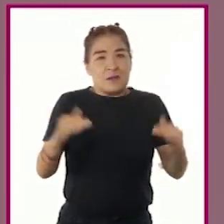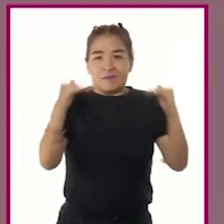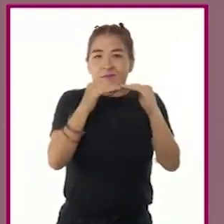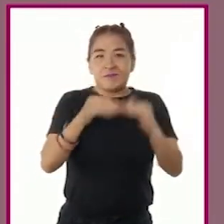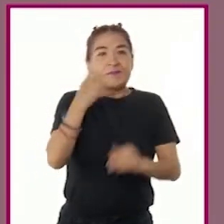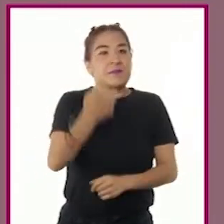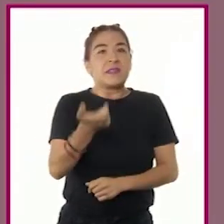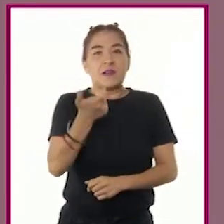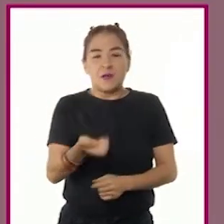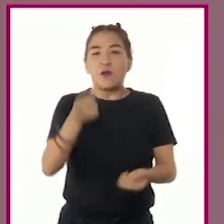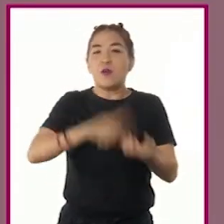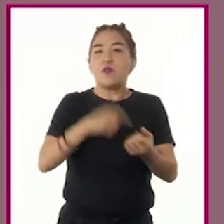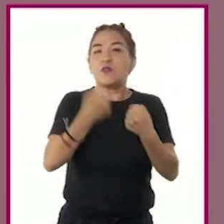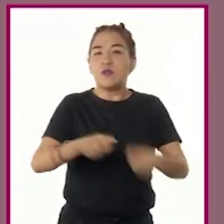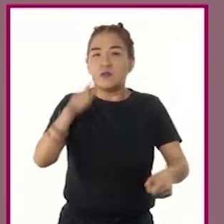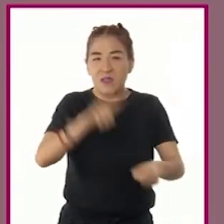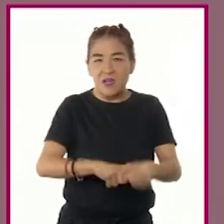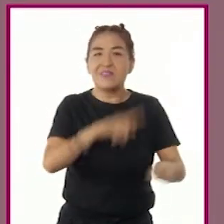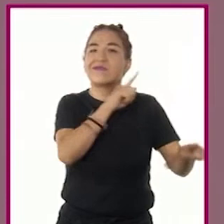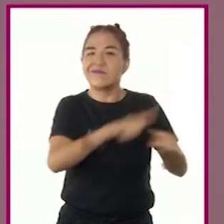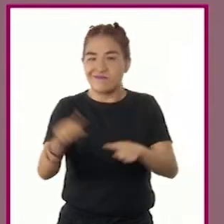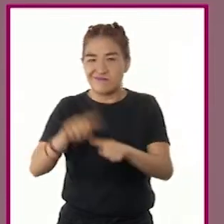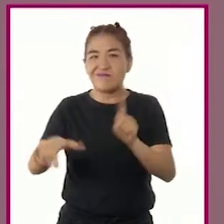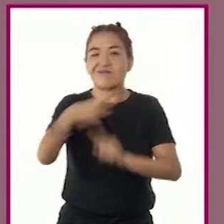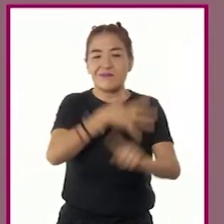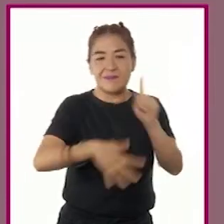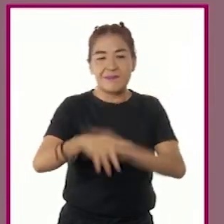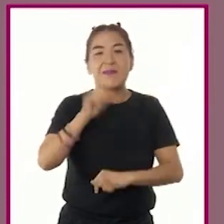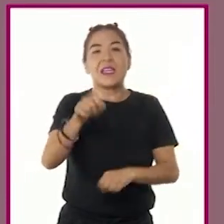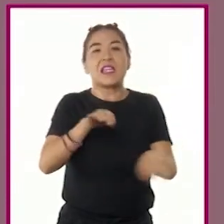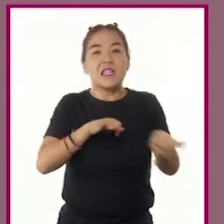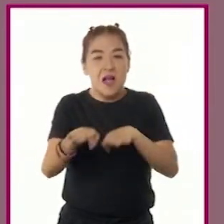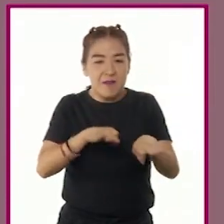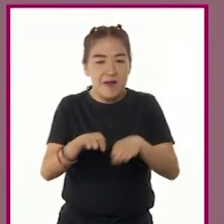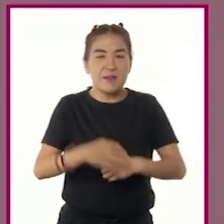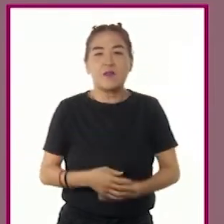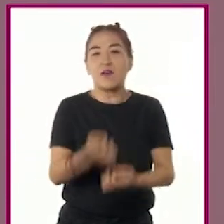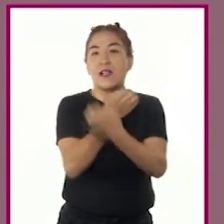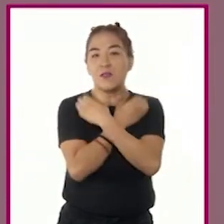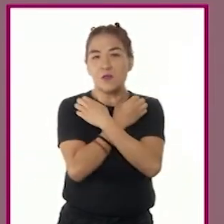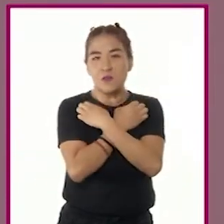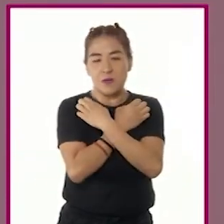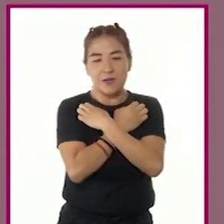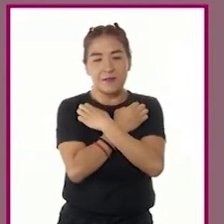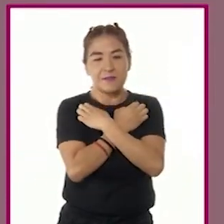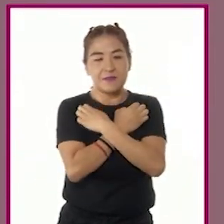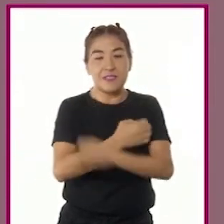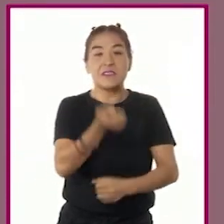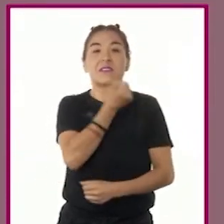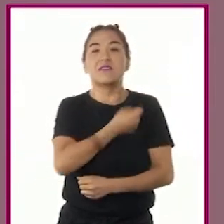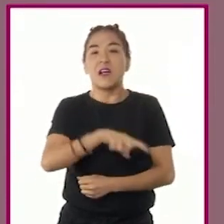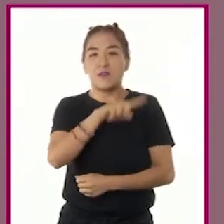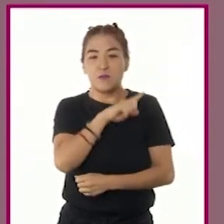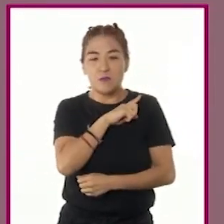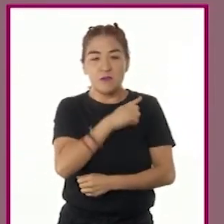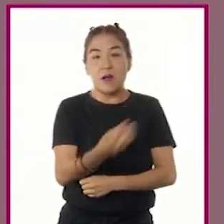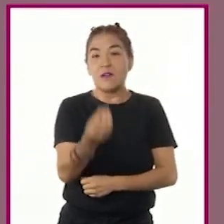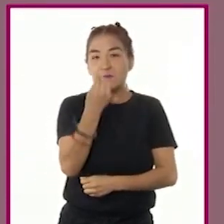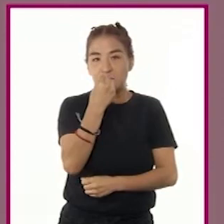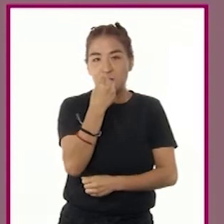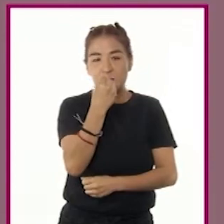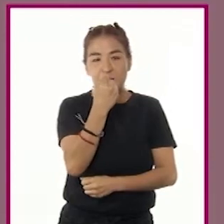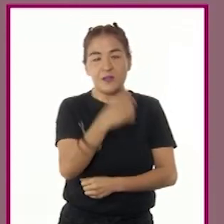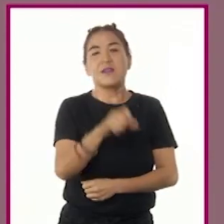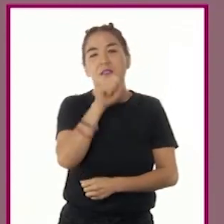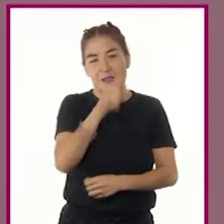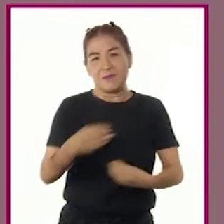y social incide en varios ámbitos, como el laboral, el educativo, el de la salud, la alimentación y